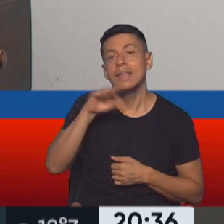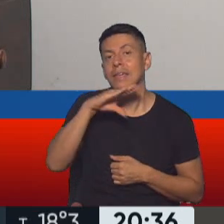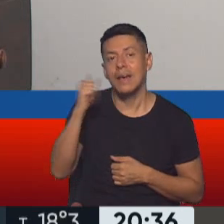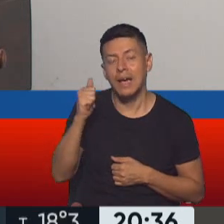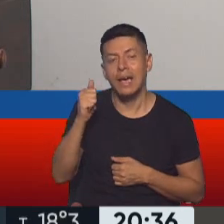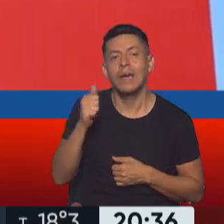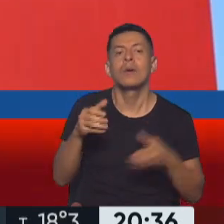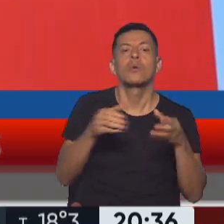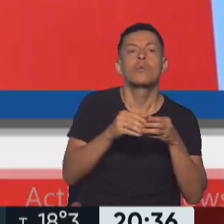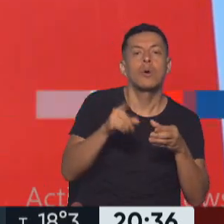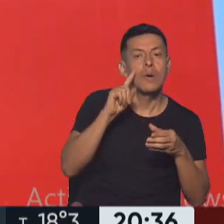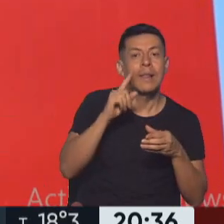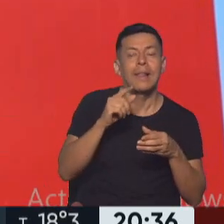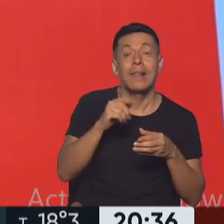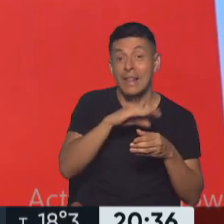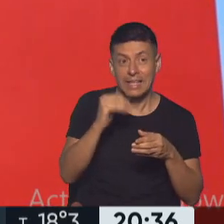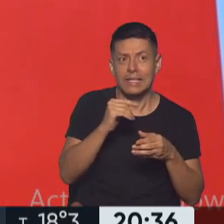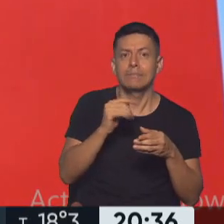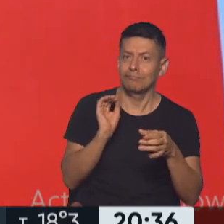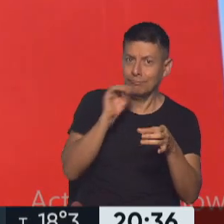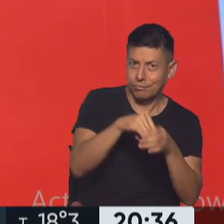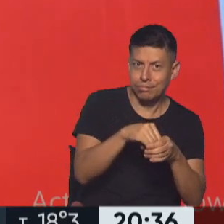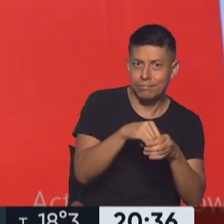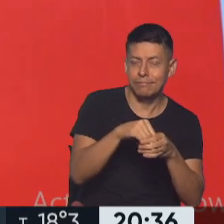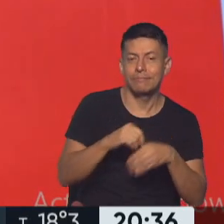colectivo league hicimos esta gesta móvil